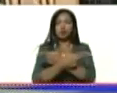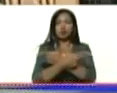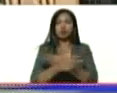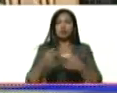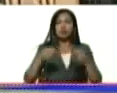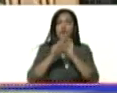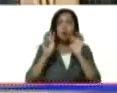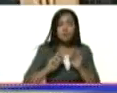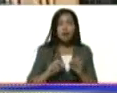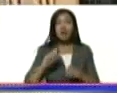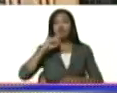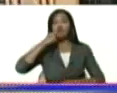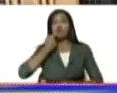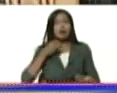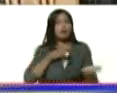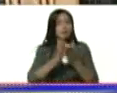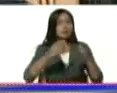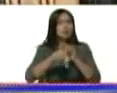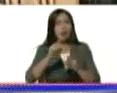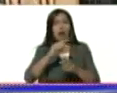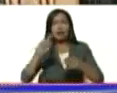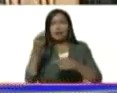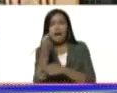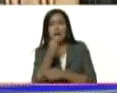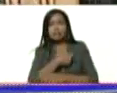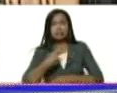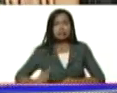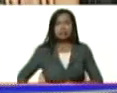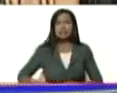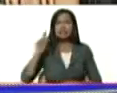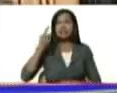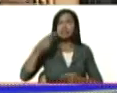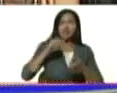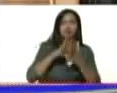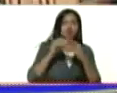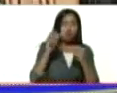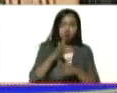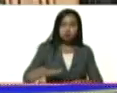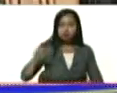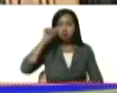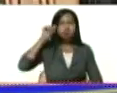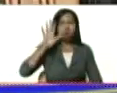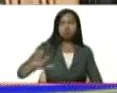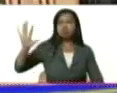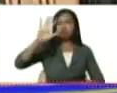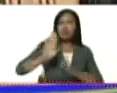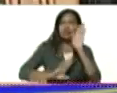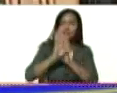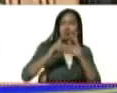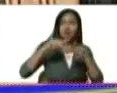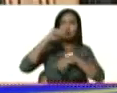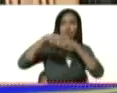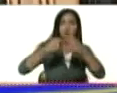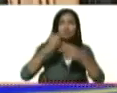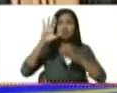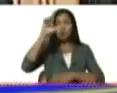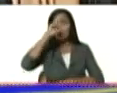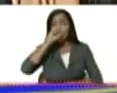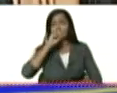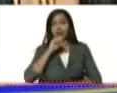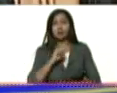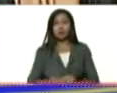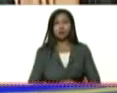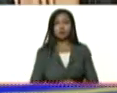donde Rusia le garantiza el gas que China necesita y toda la región de Asia para su desarrollo en los próximos 50 años.